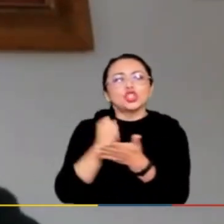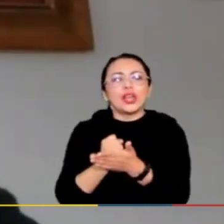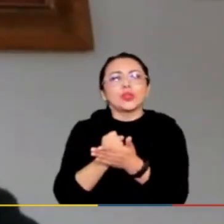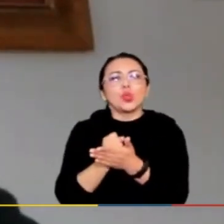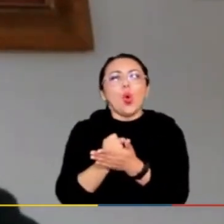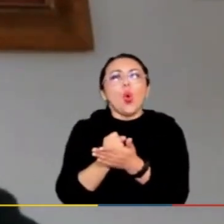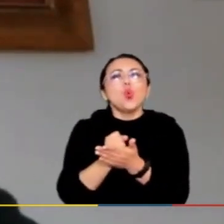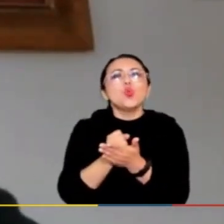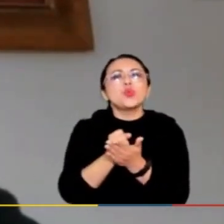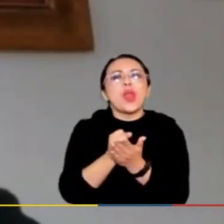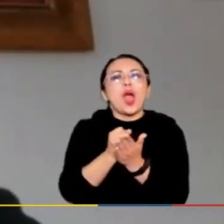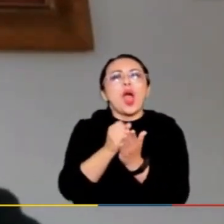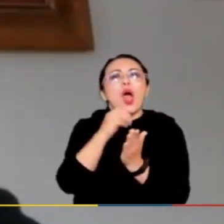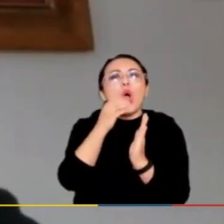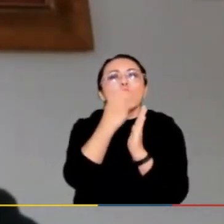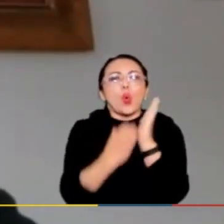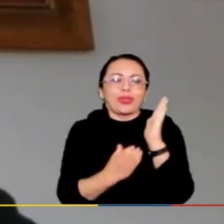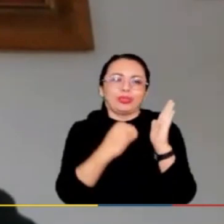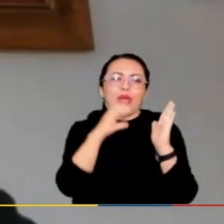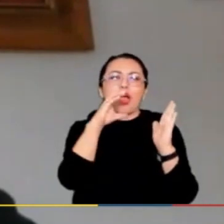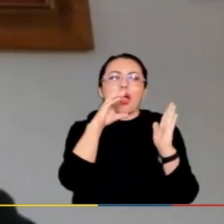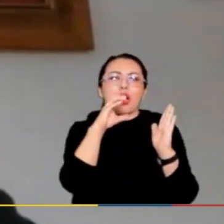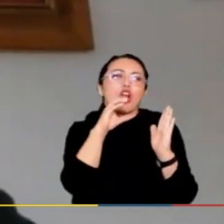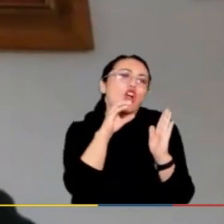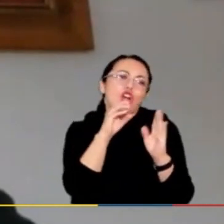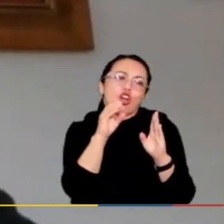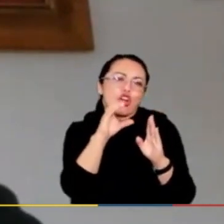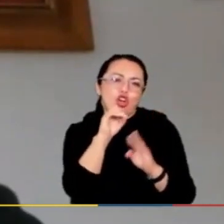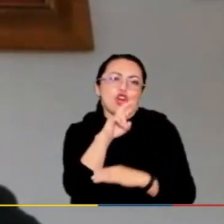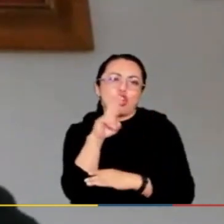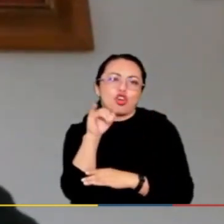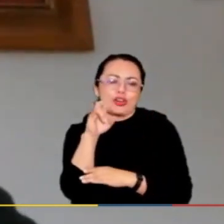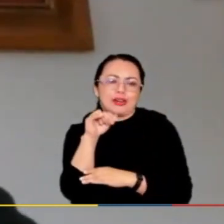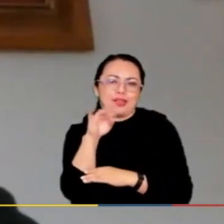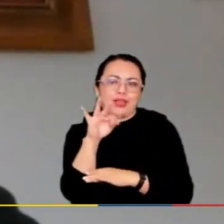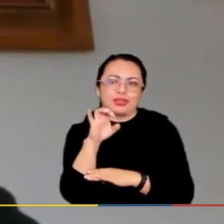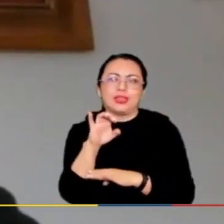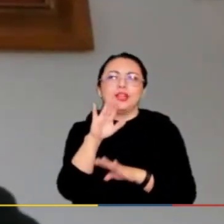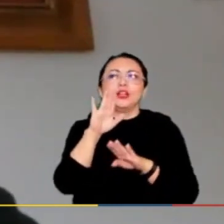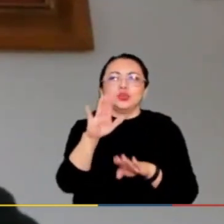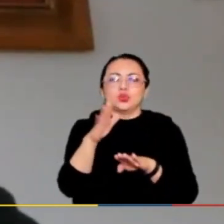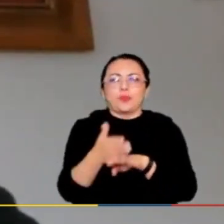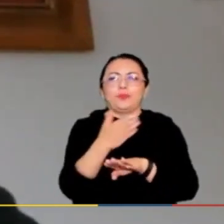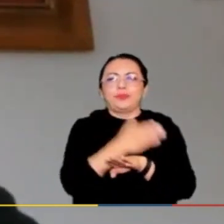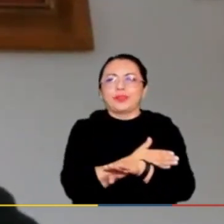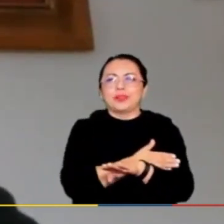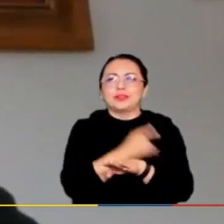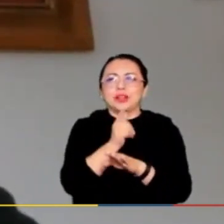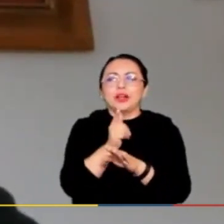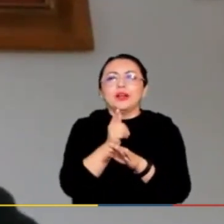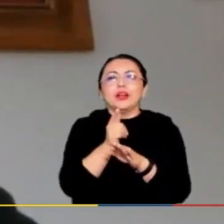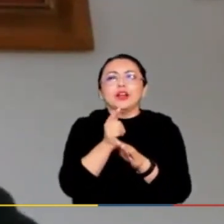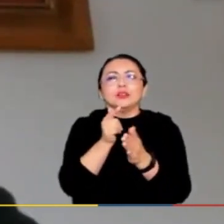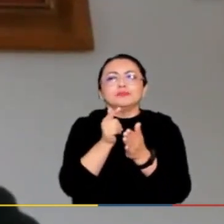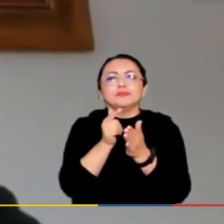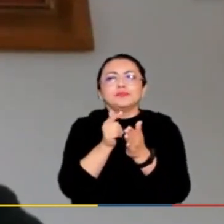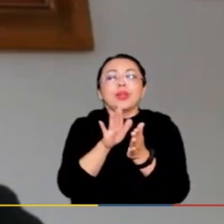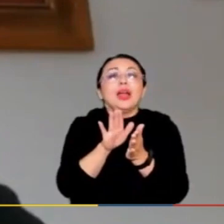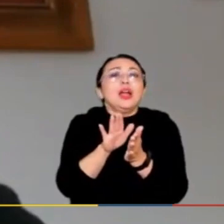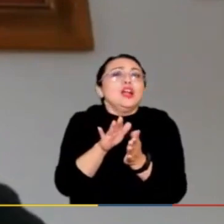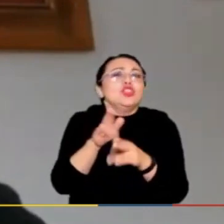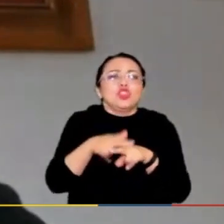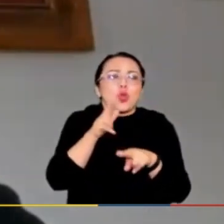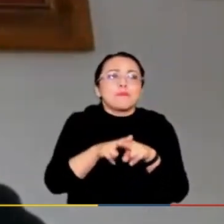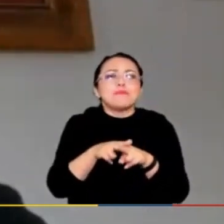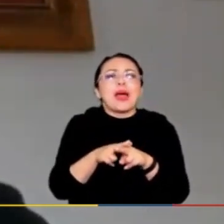vez el incumplimiento por falta de diligencia profesional tanto en ese contrato de compra de cuenta corriente